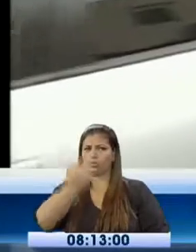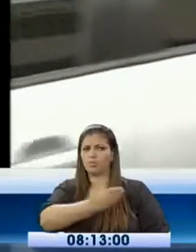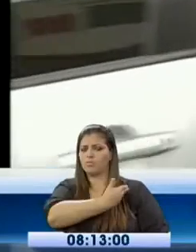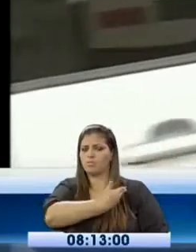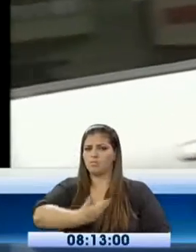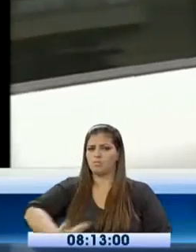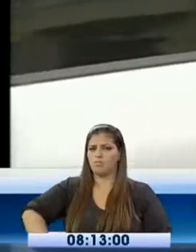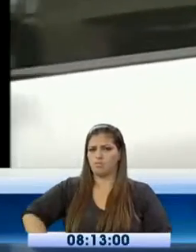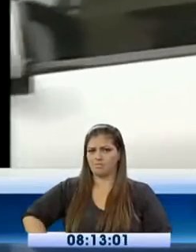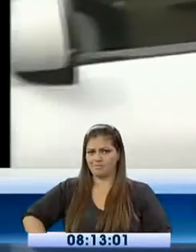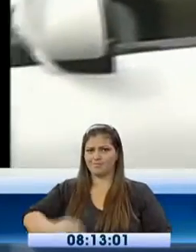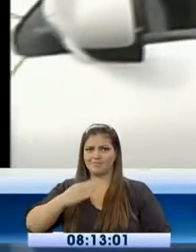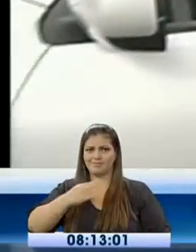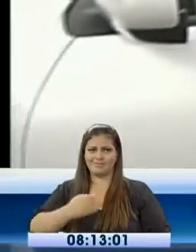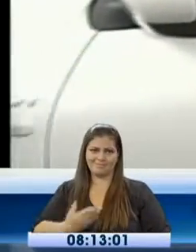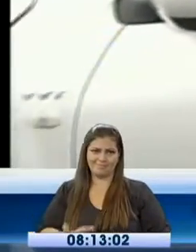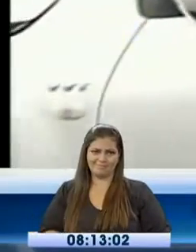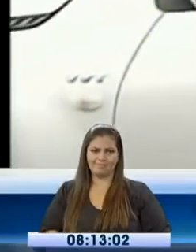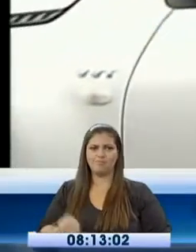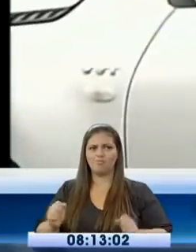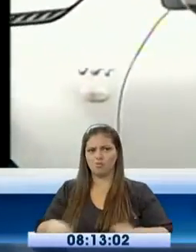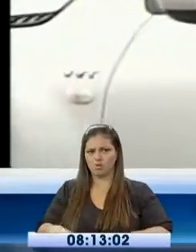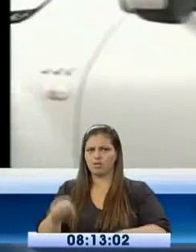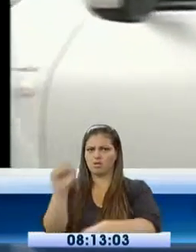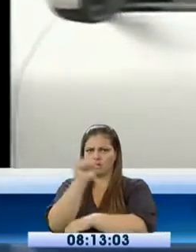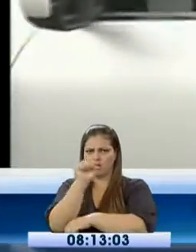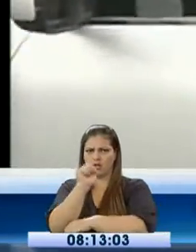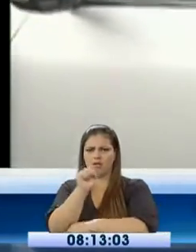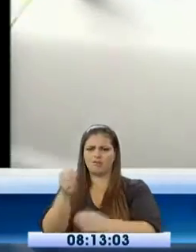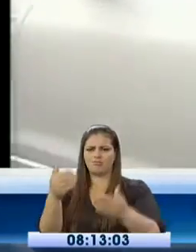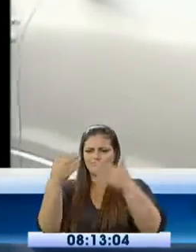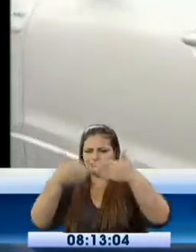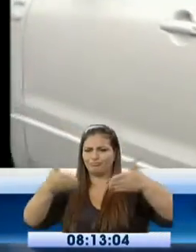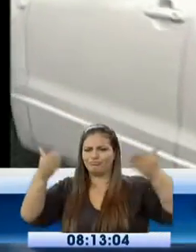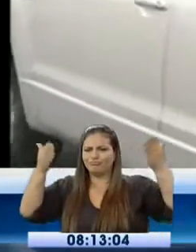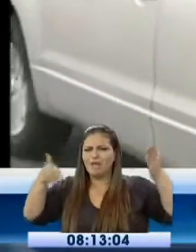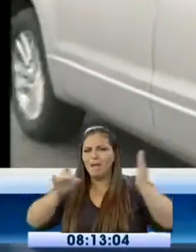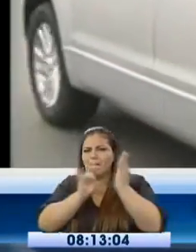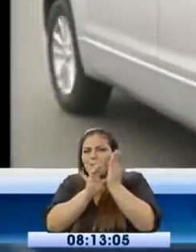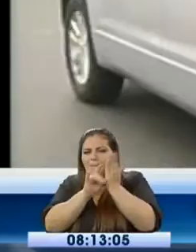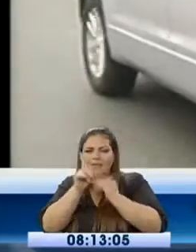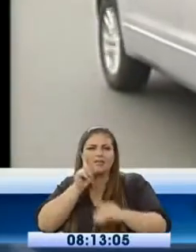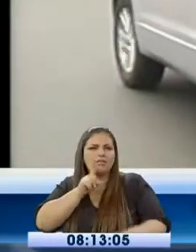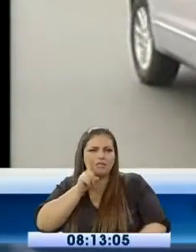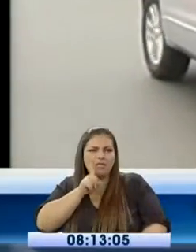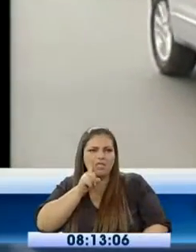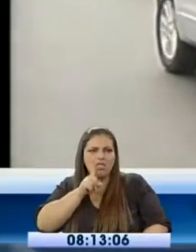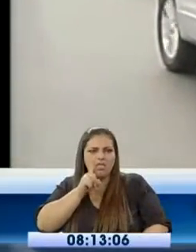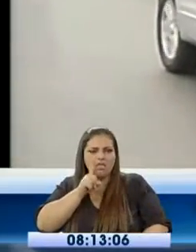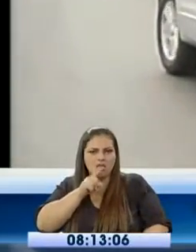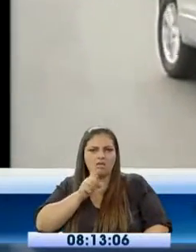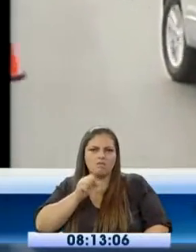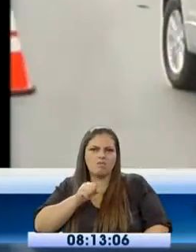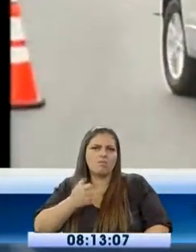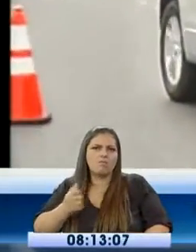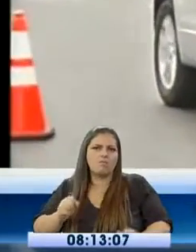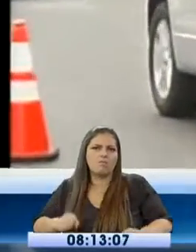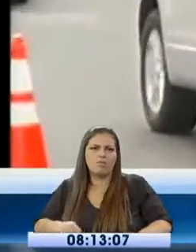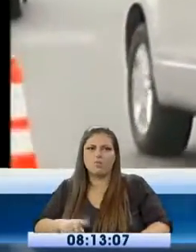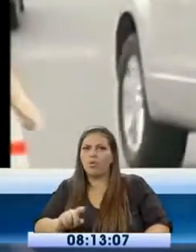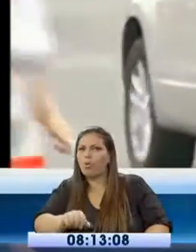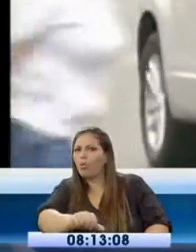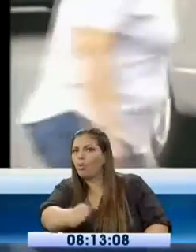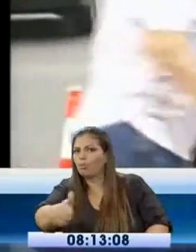de Defensa, por ejemplo. Pero el resto de ministros, no. Y además el carro no tiene placa. No tiene el logo